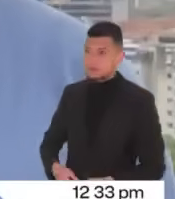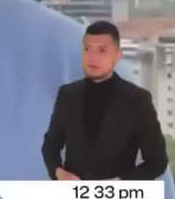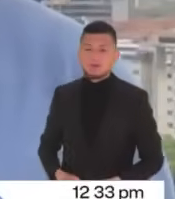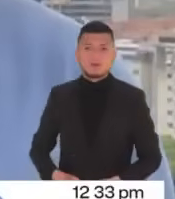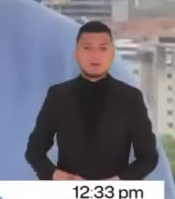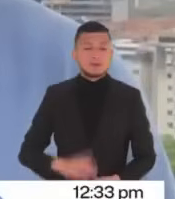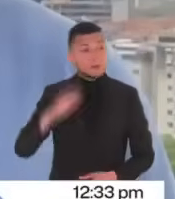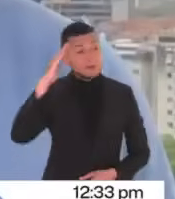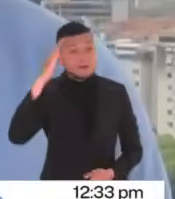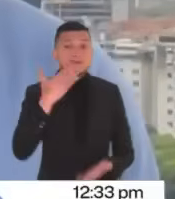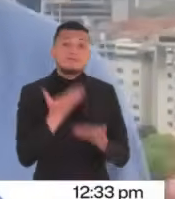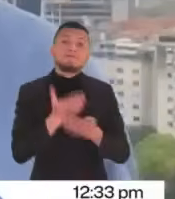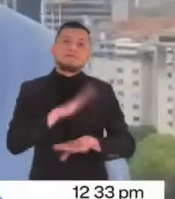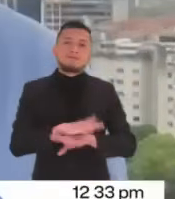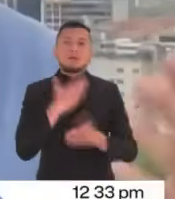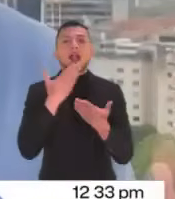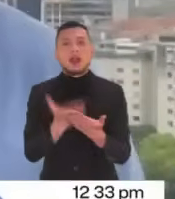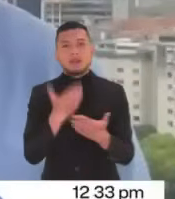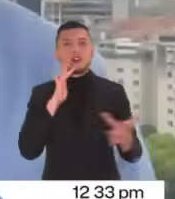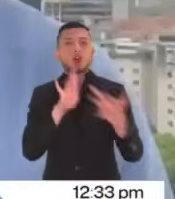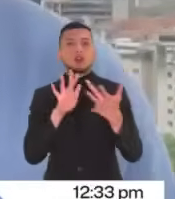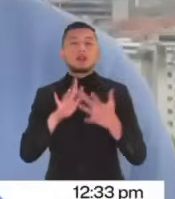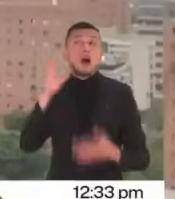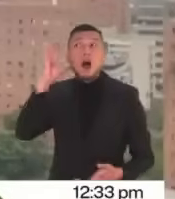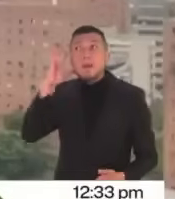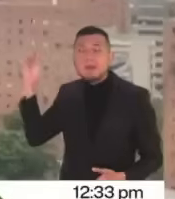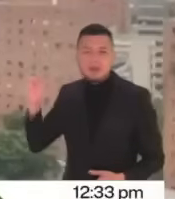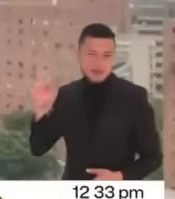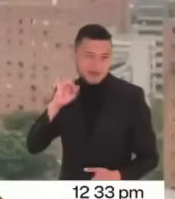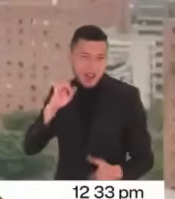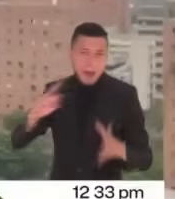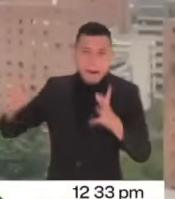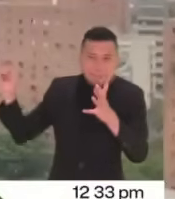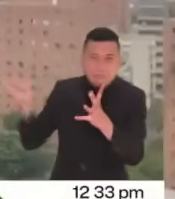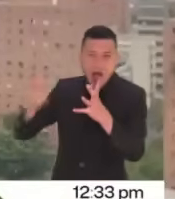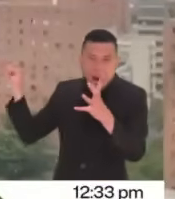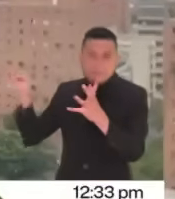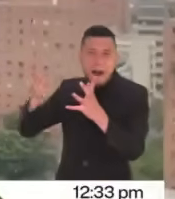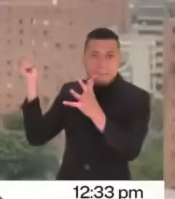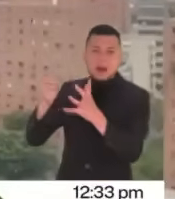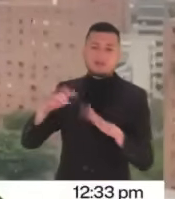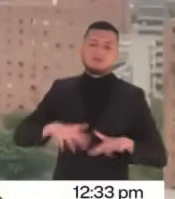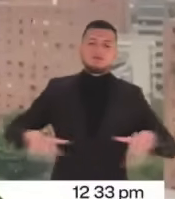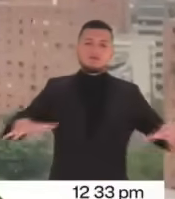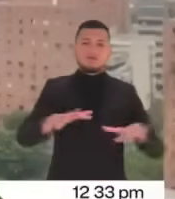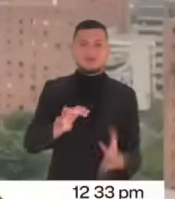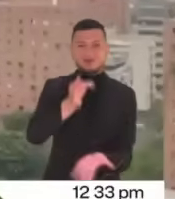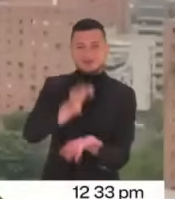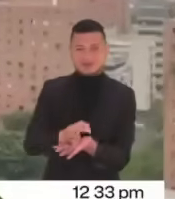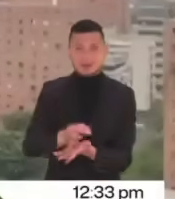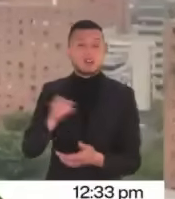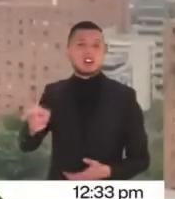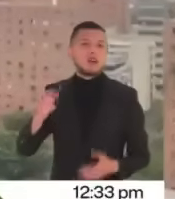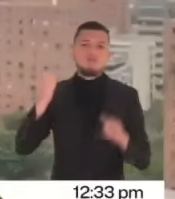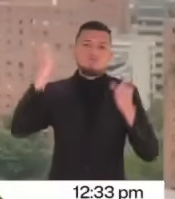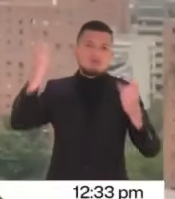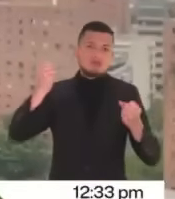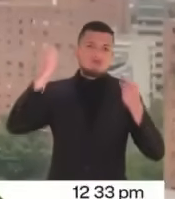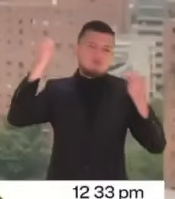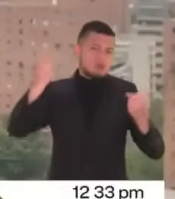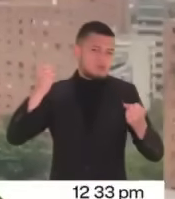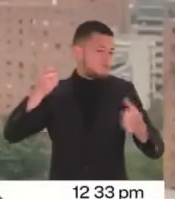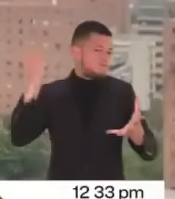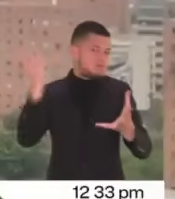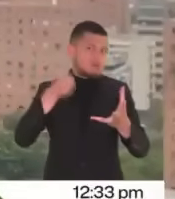Hola, buenas tardes, gracias por este contacto. A esta hora suenan las cacerolas en la ciudad capital y esto tiene que ver como medida de protesta por los